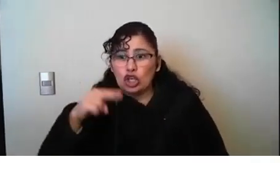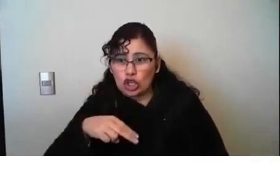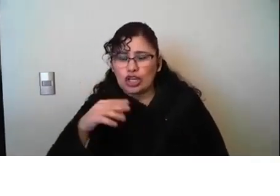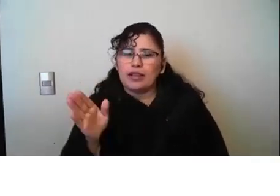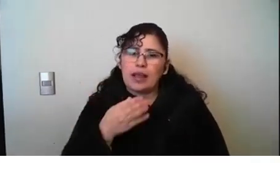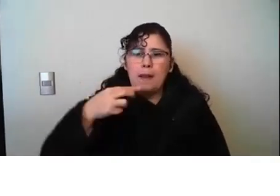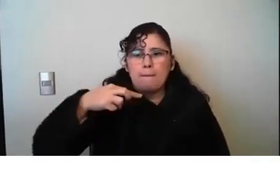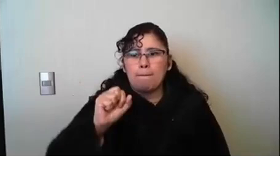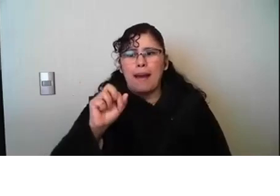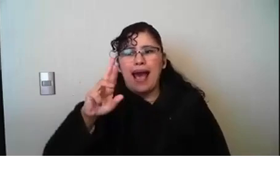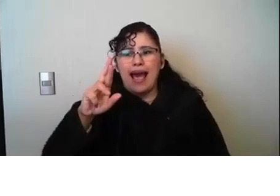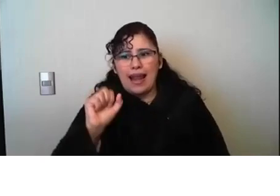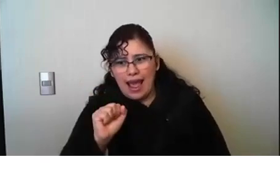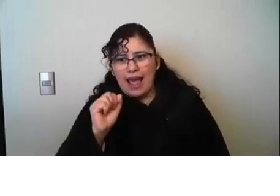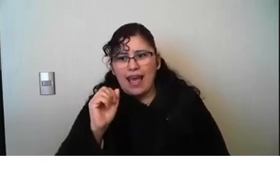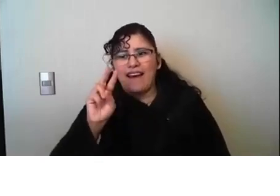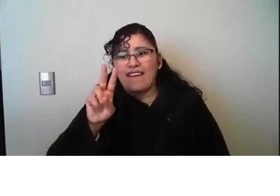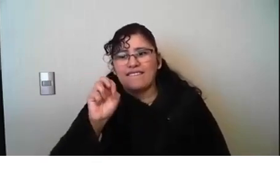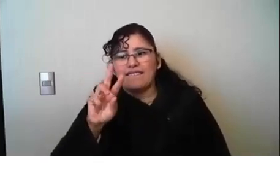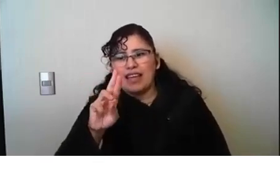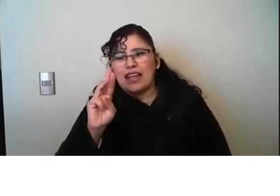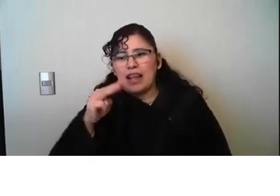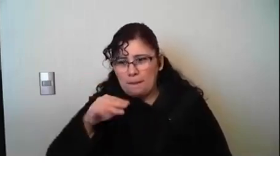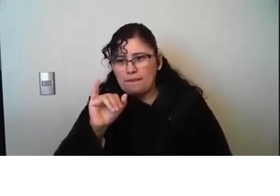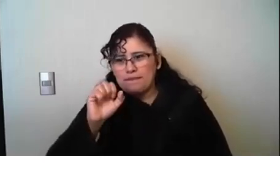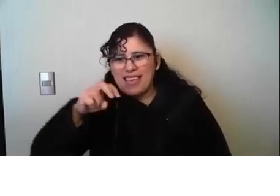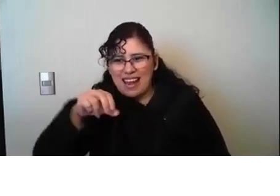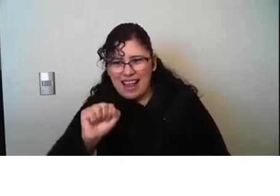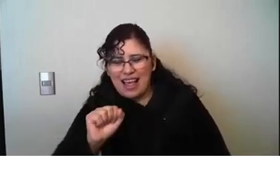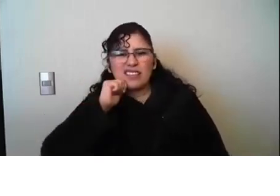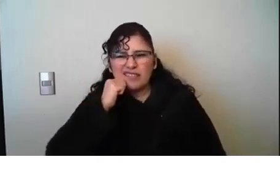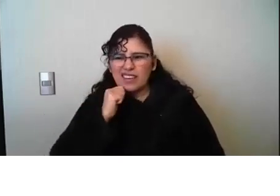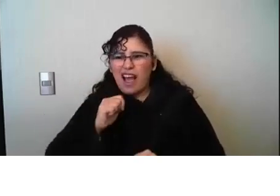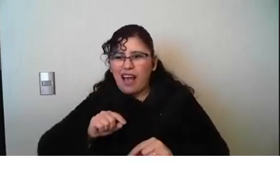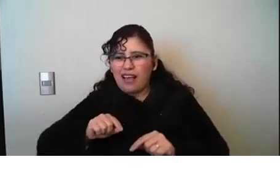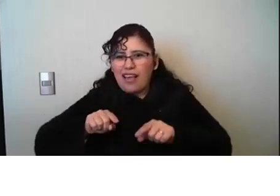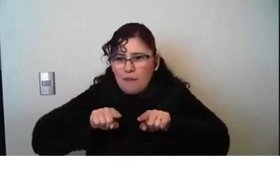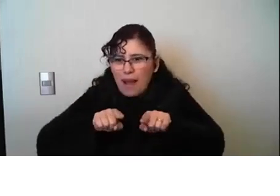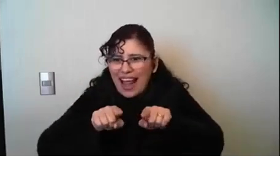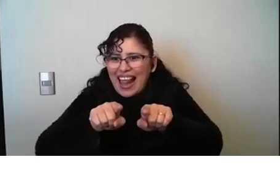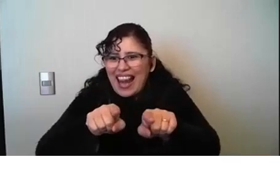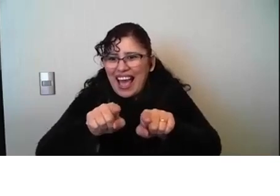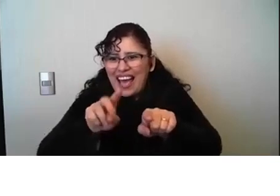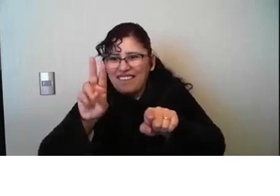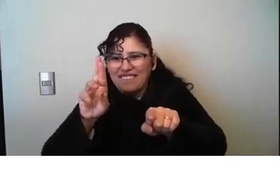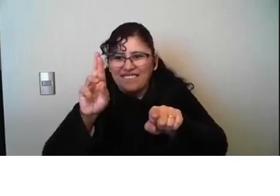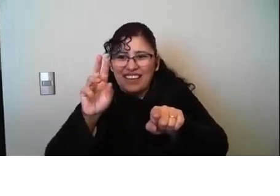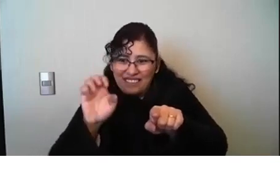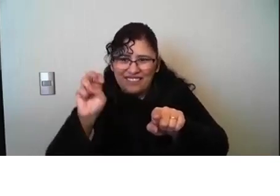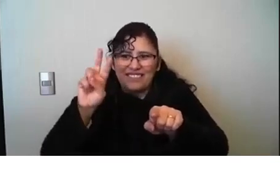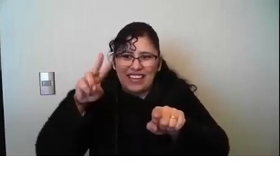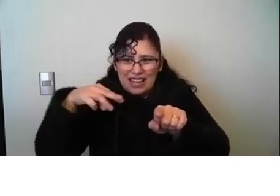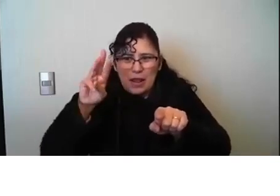paravermiana, de paralelo, ¿ya? Paralelo, paravermiana. La región paravermiana y la vermis, marcada en estos